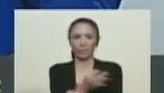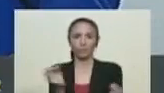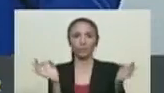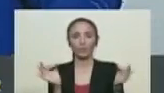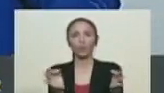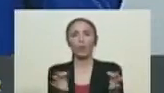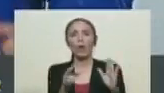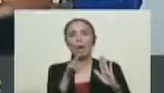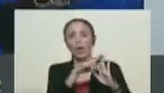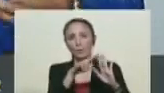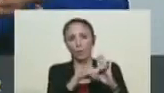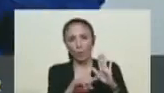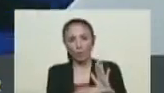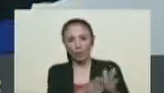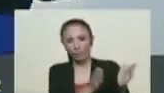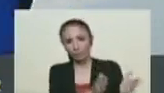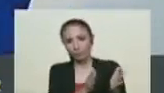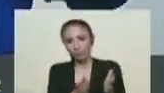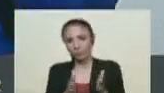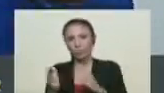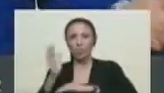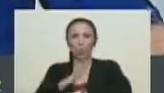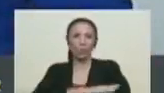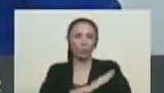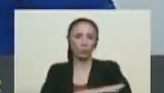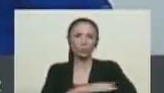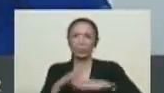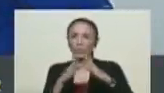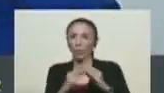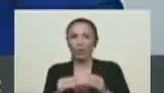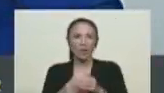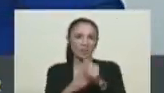doctrina, una militancia, una disciplina, una estructura de mando,